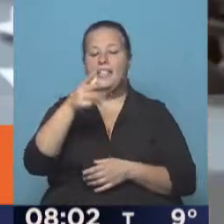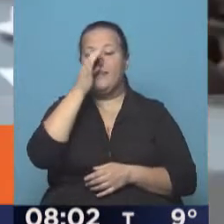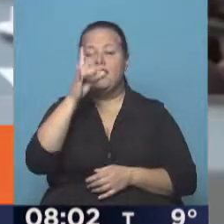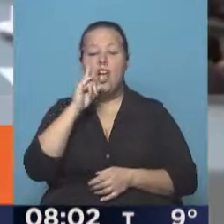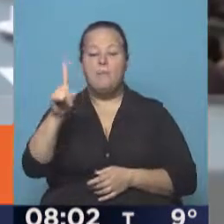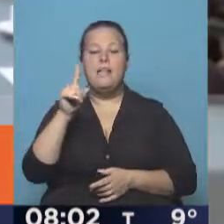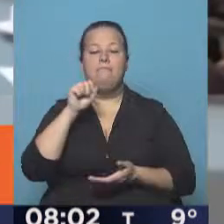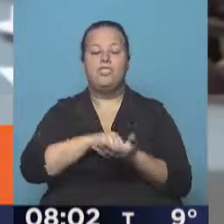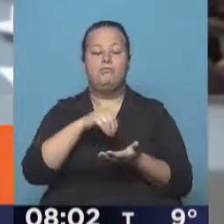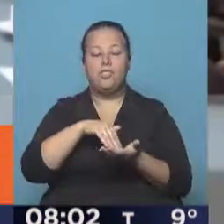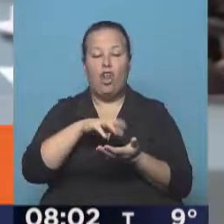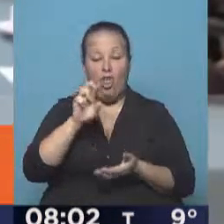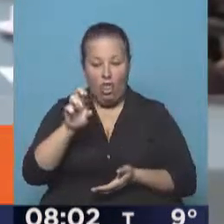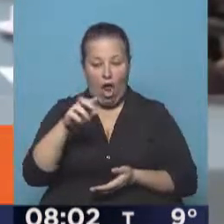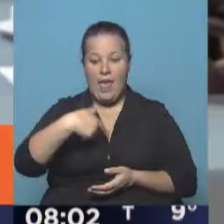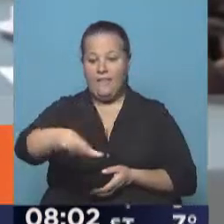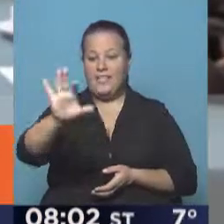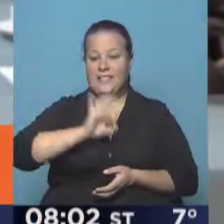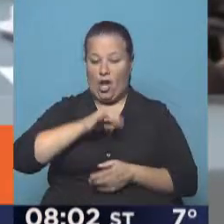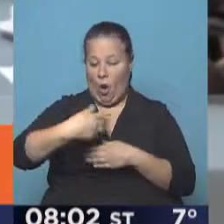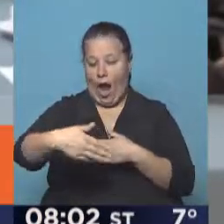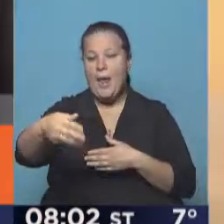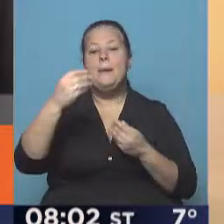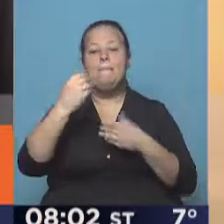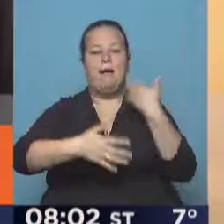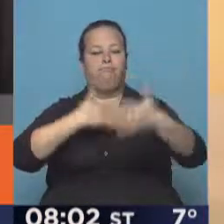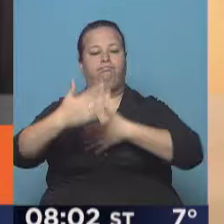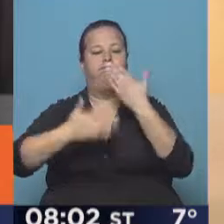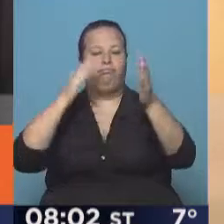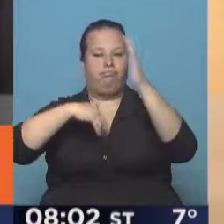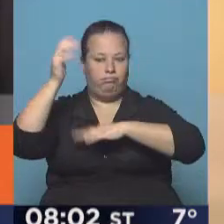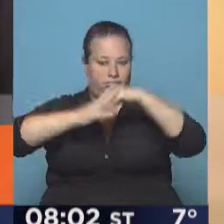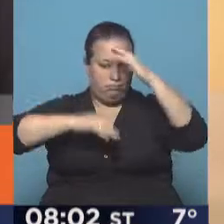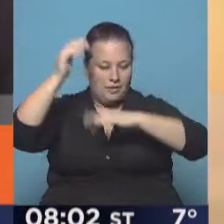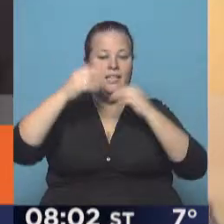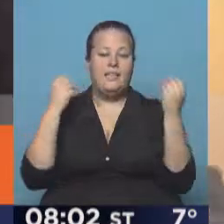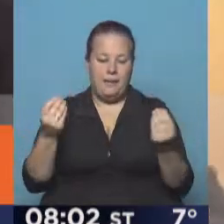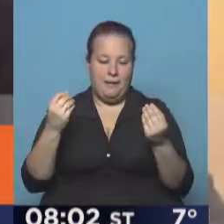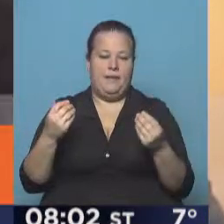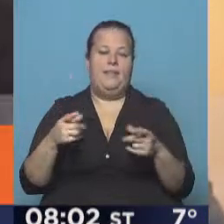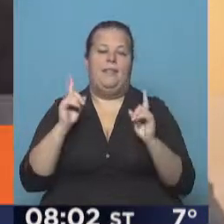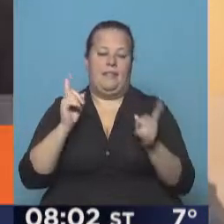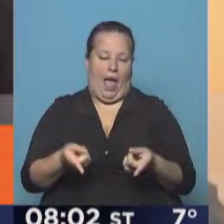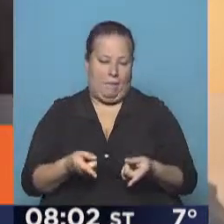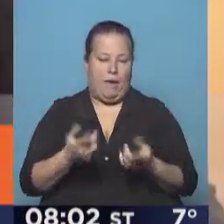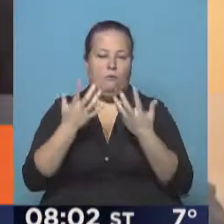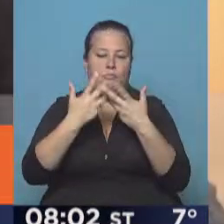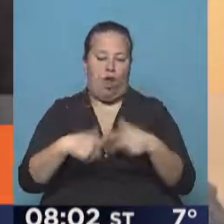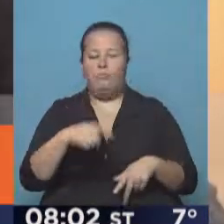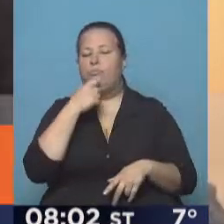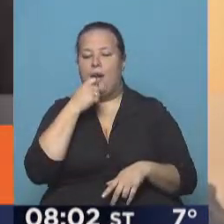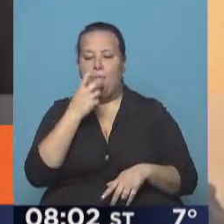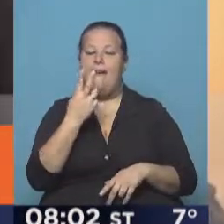China financiará obras por 25 mil millones de dólares, un anuncio que llegó por parte, por ejemplo, del embajador argentino en